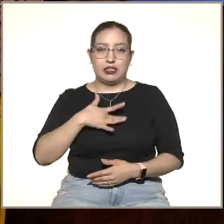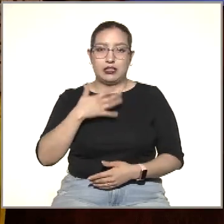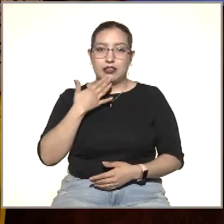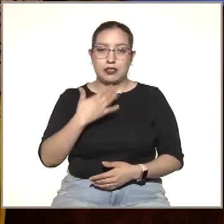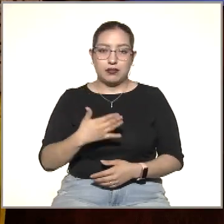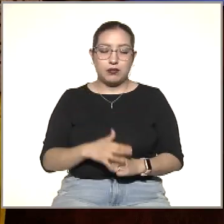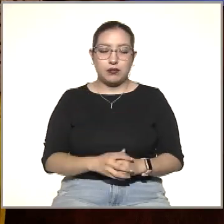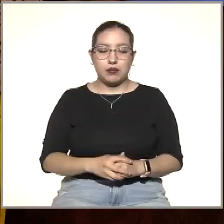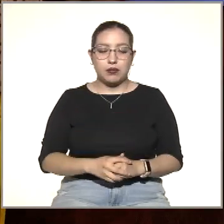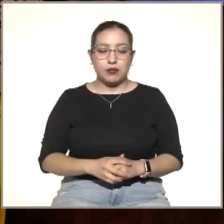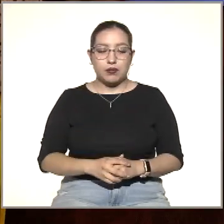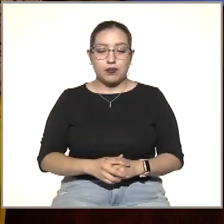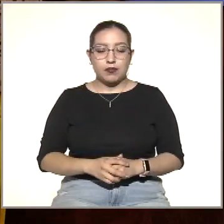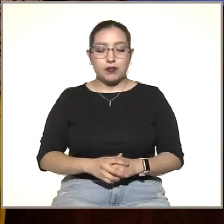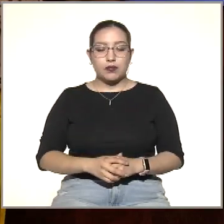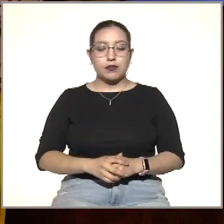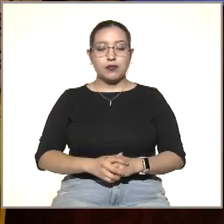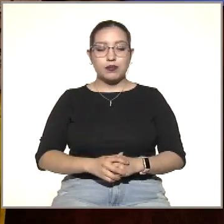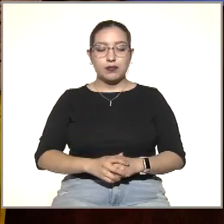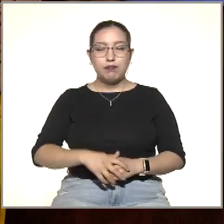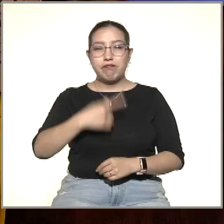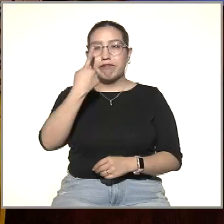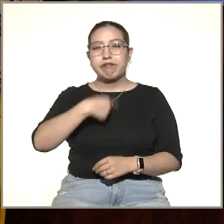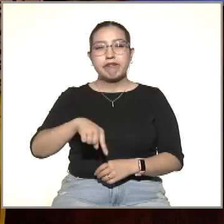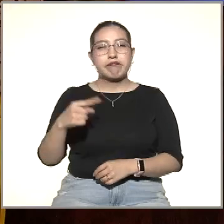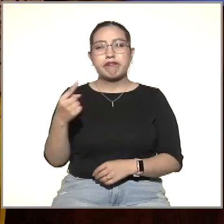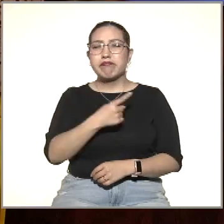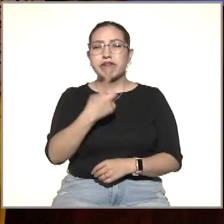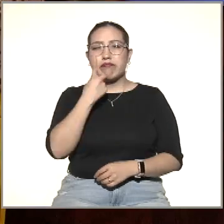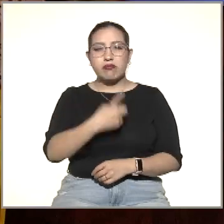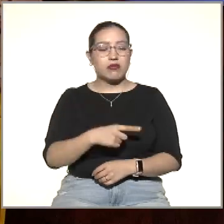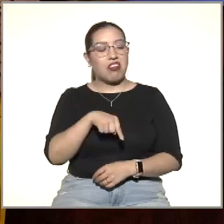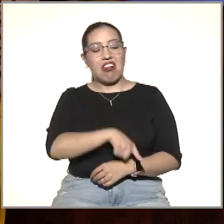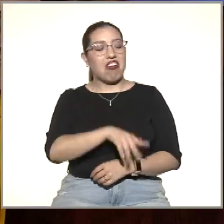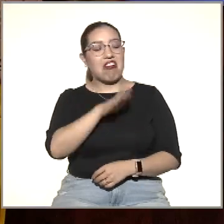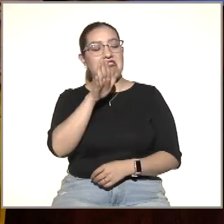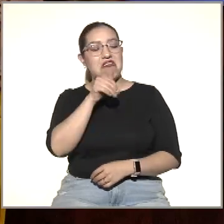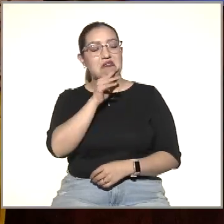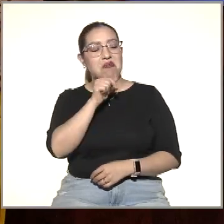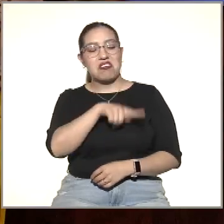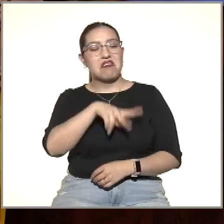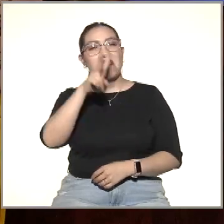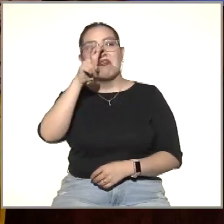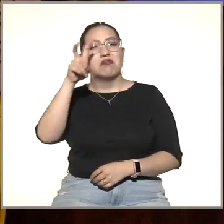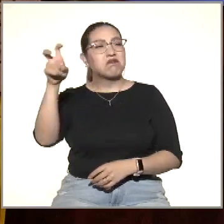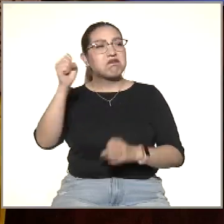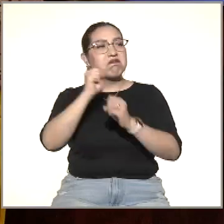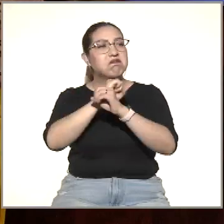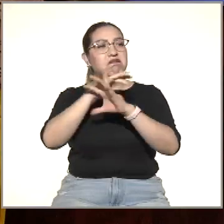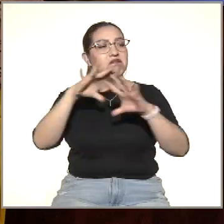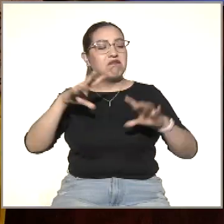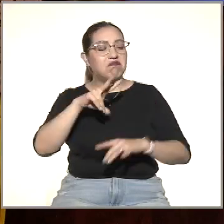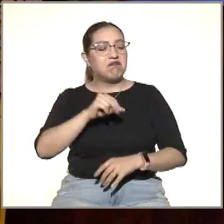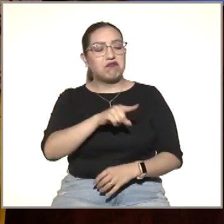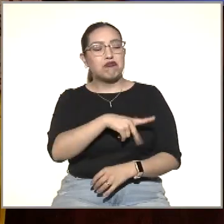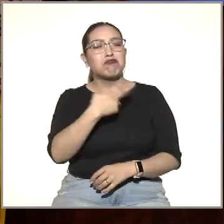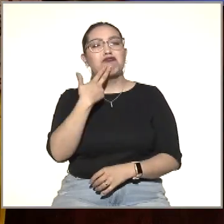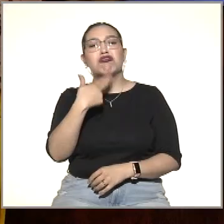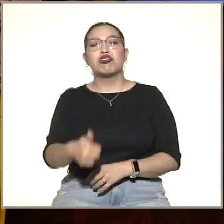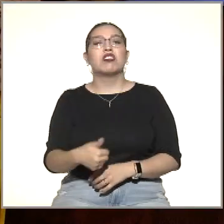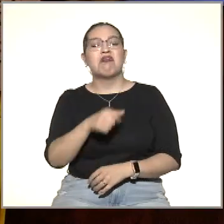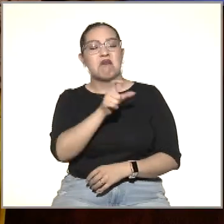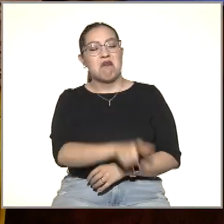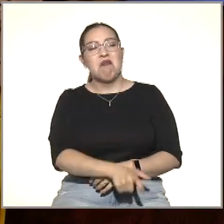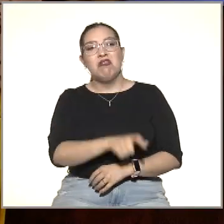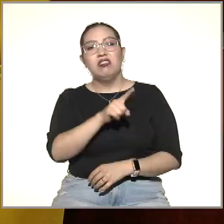¿De qué sirve truncarlos diciéndoles eso no se puede, no sueñes en grande, eres un inútil o